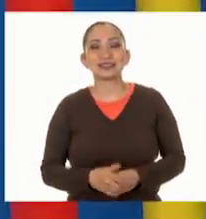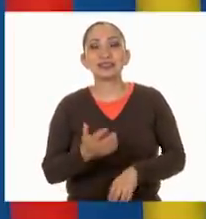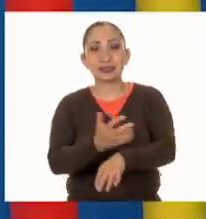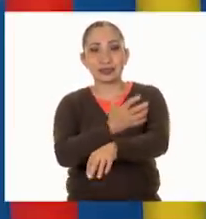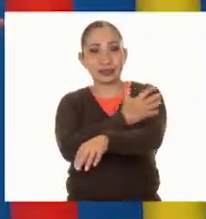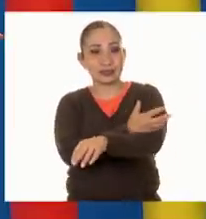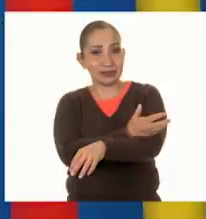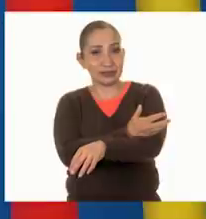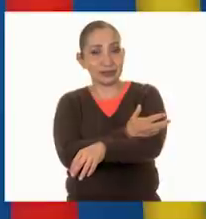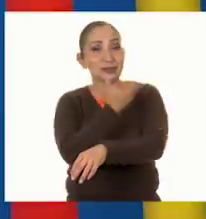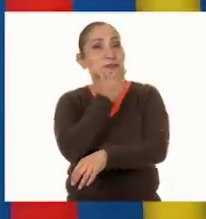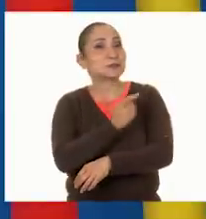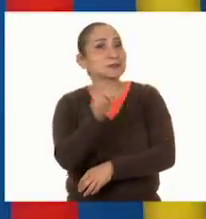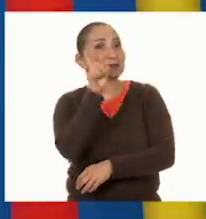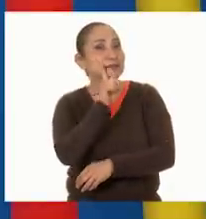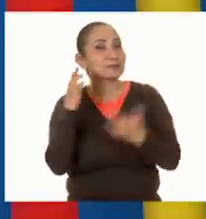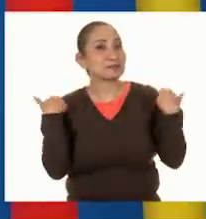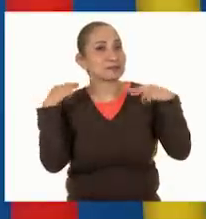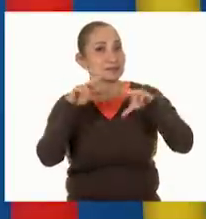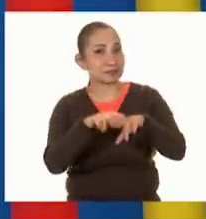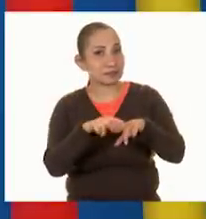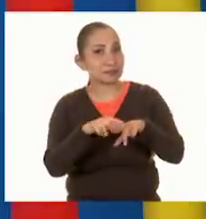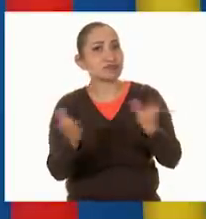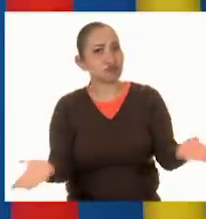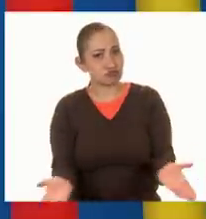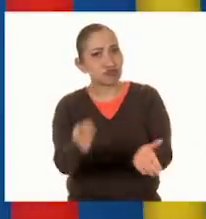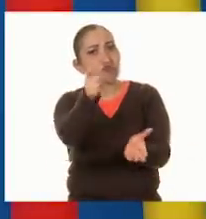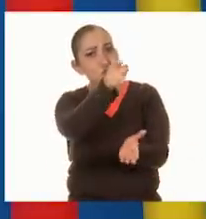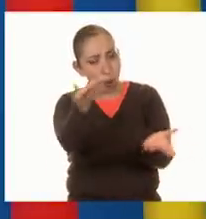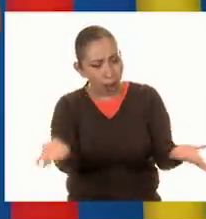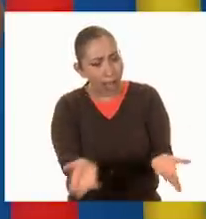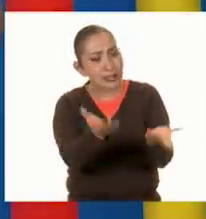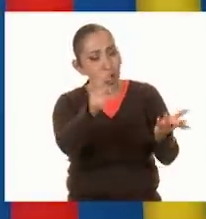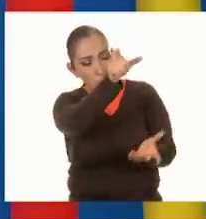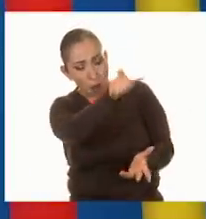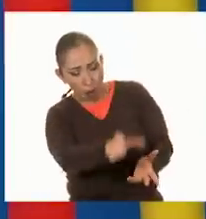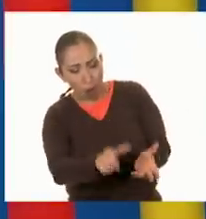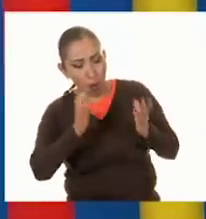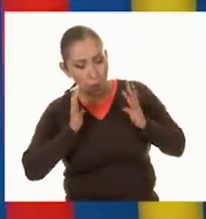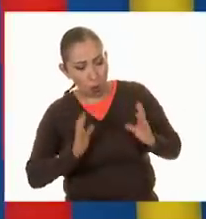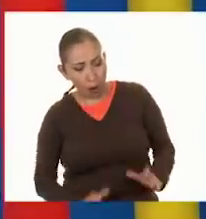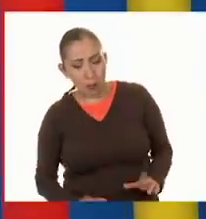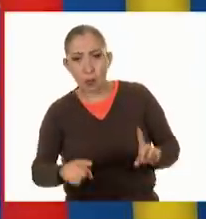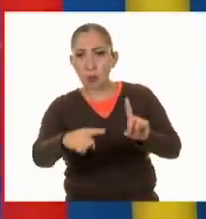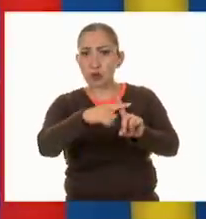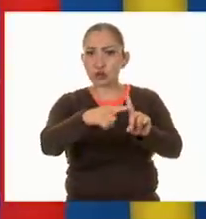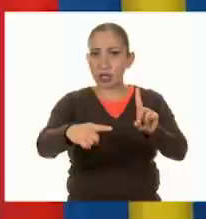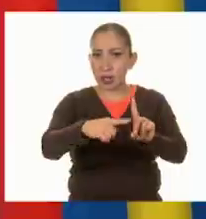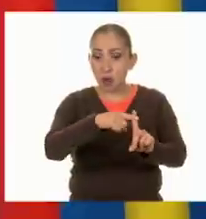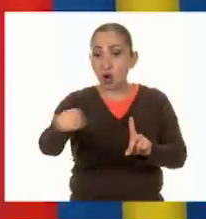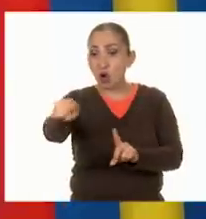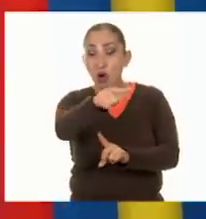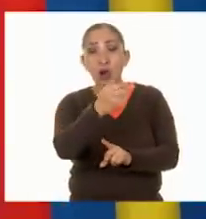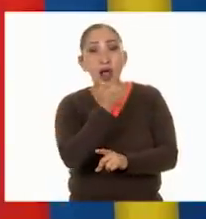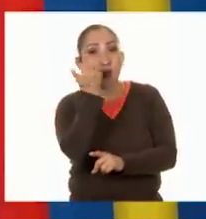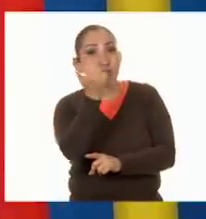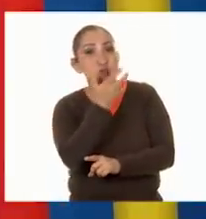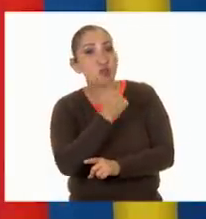Compañeras y compañeros docentes, promovamos el desarrollo de una imagen corporal positiva en alumnas y